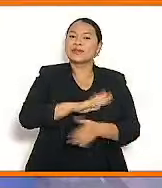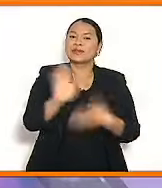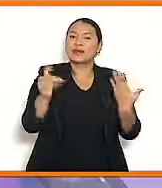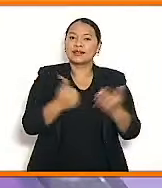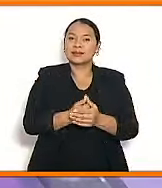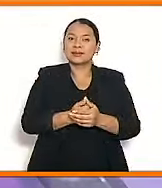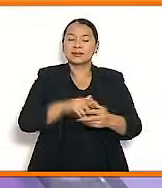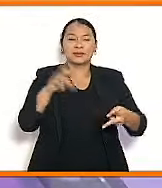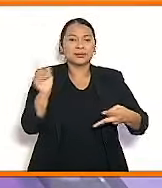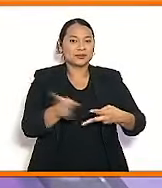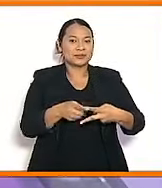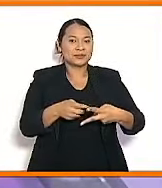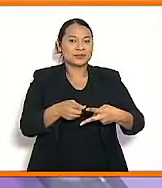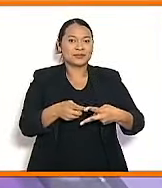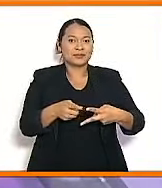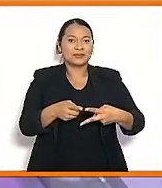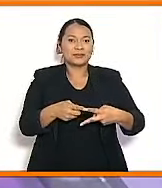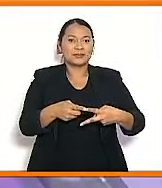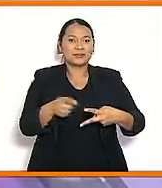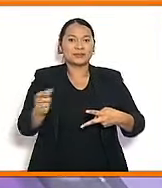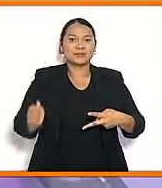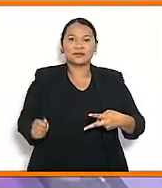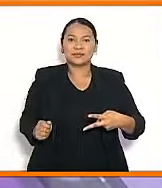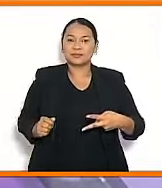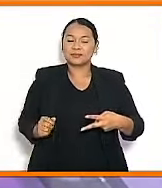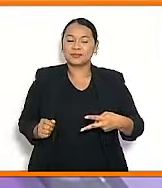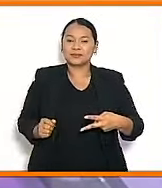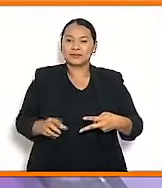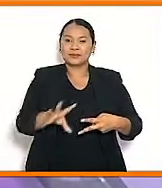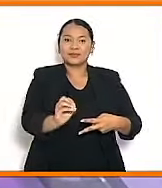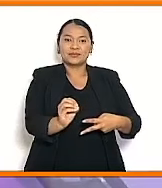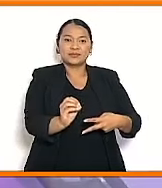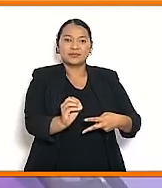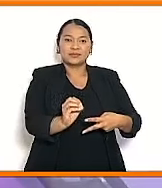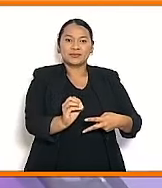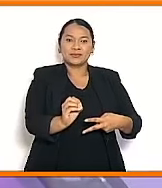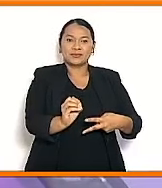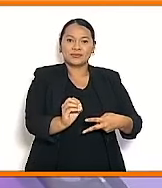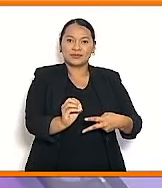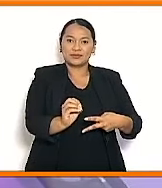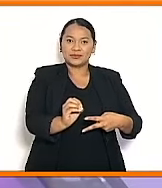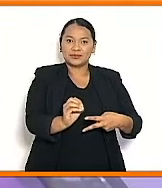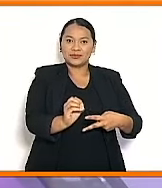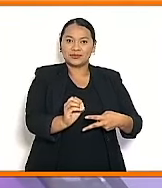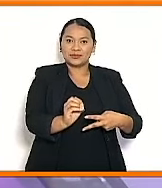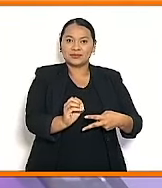posición 1. Se aproxima tu primer dígito. 0, segundo dígito.